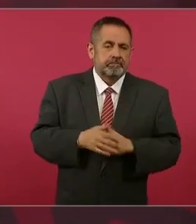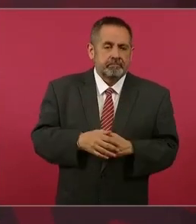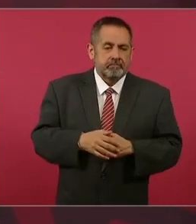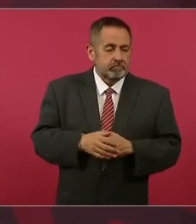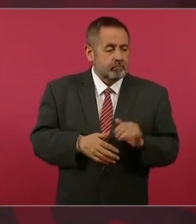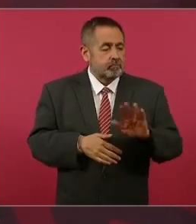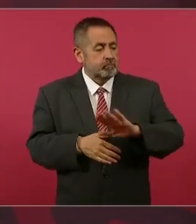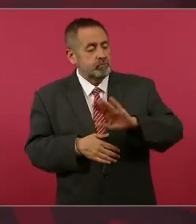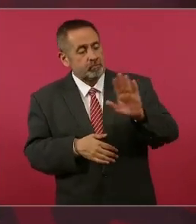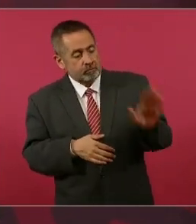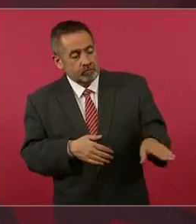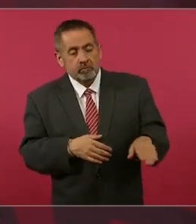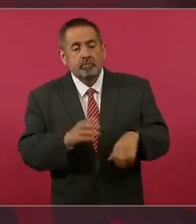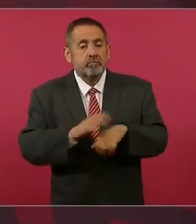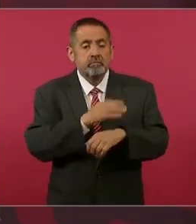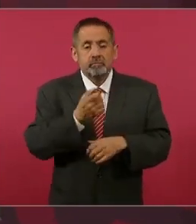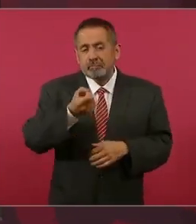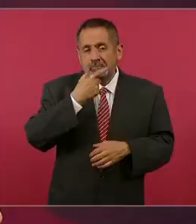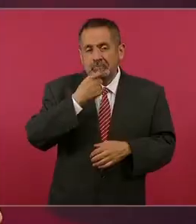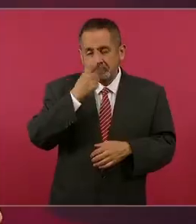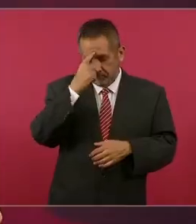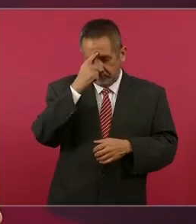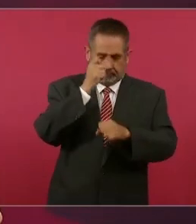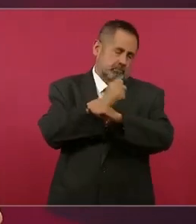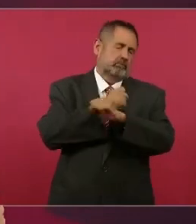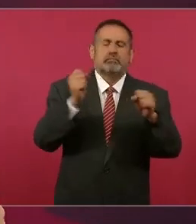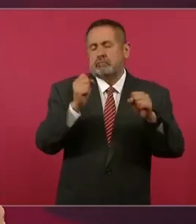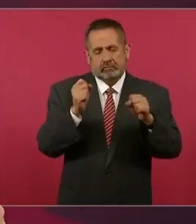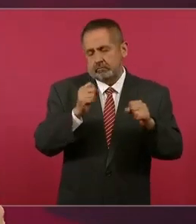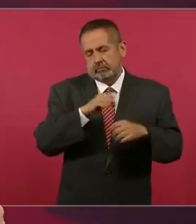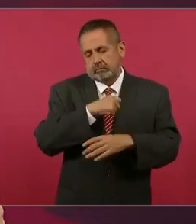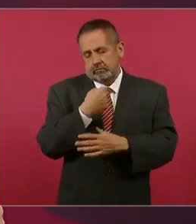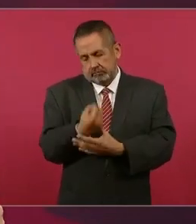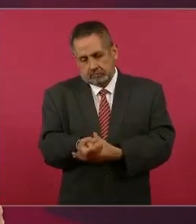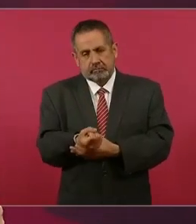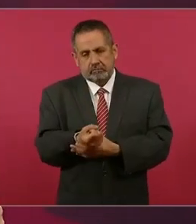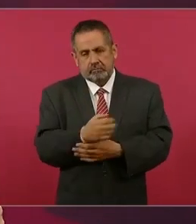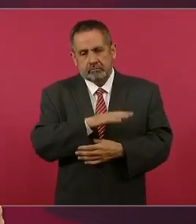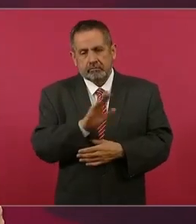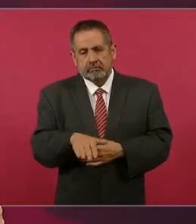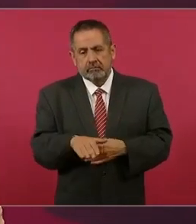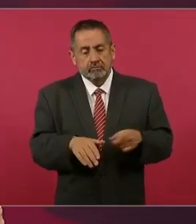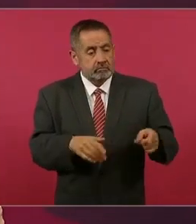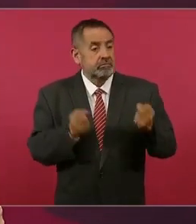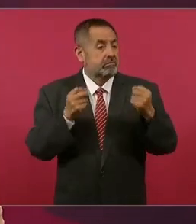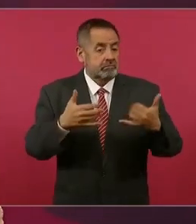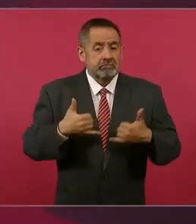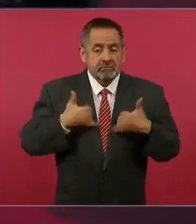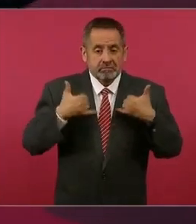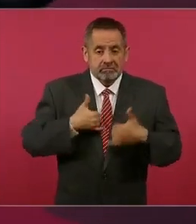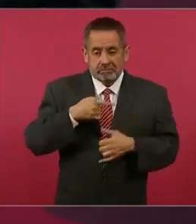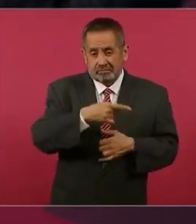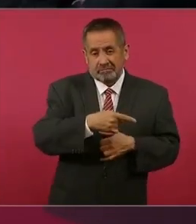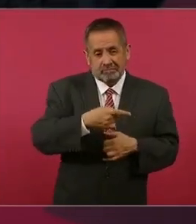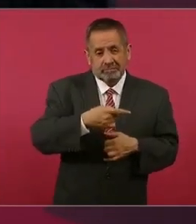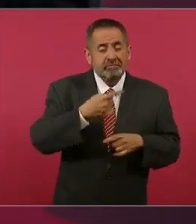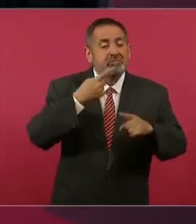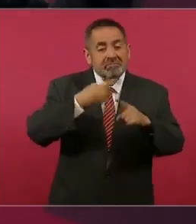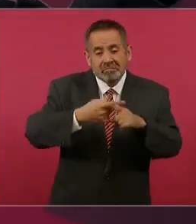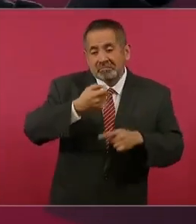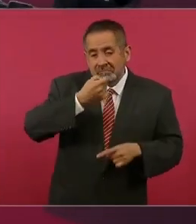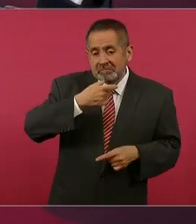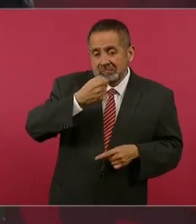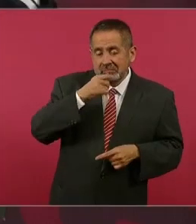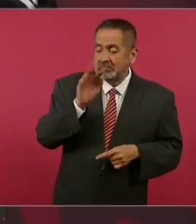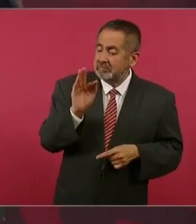pierde la vida por sobredosis. Eso es lo que está sucediendo. Y jóvenes. Entonces,